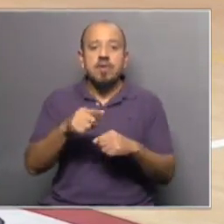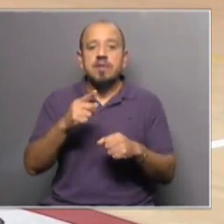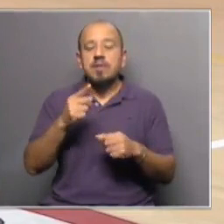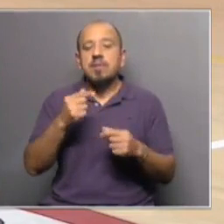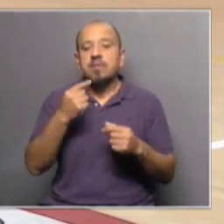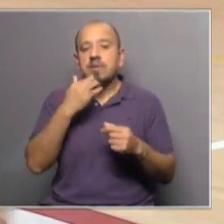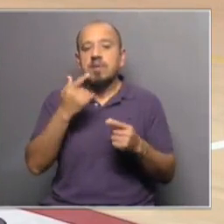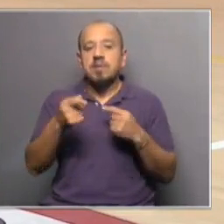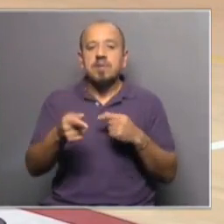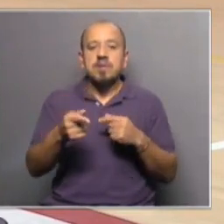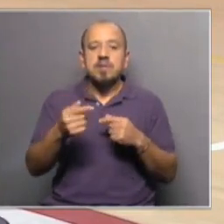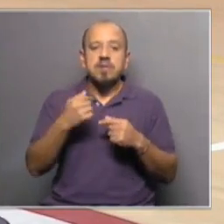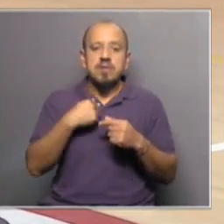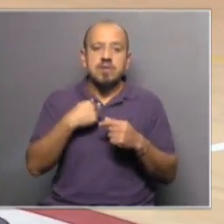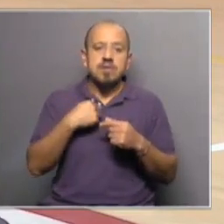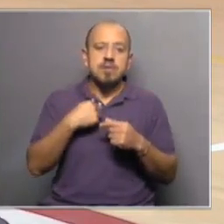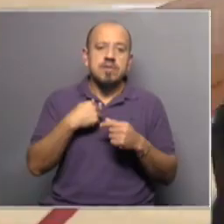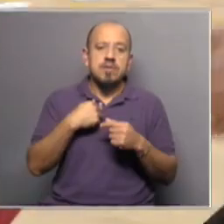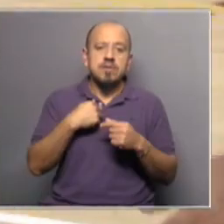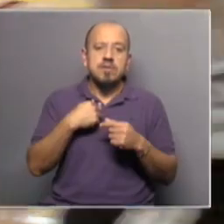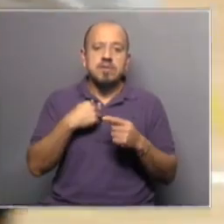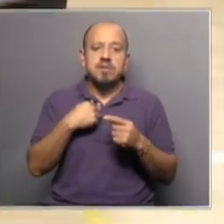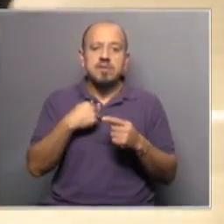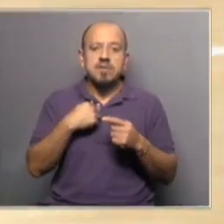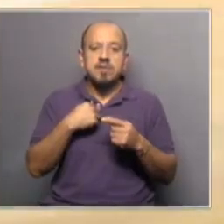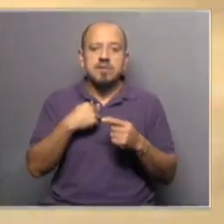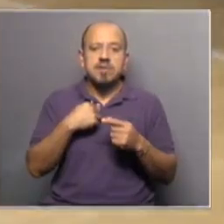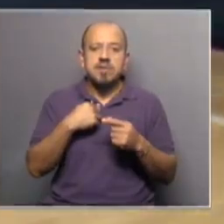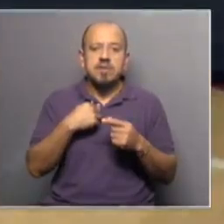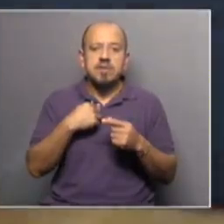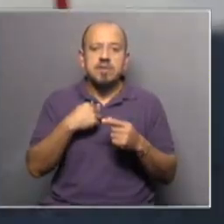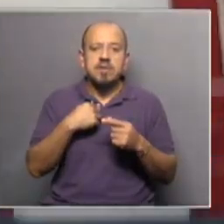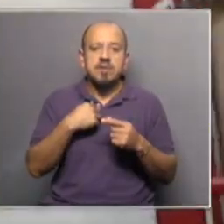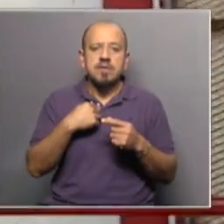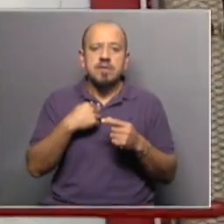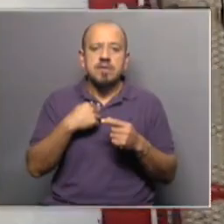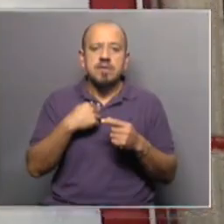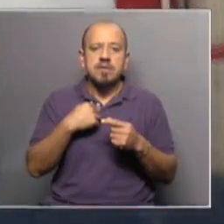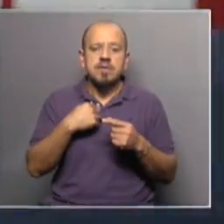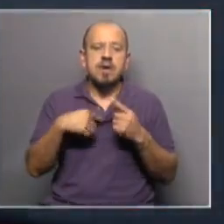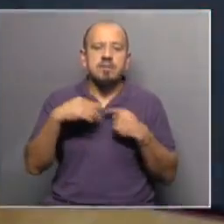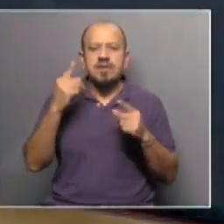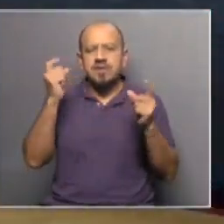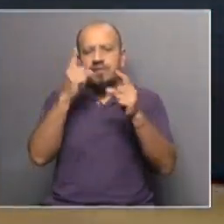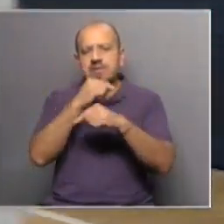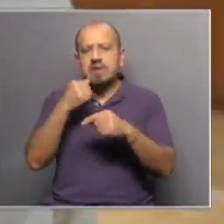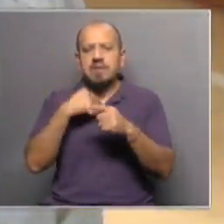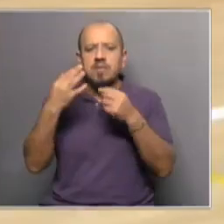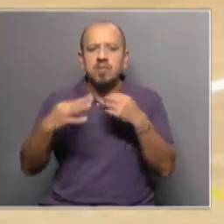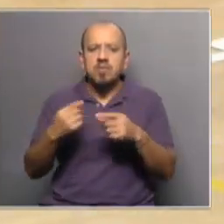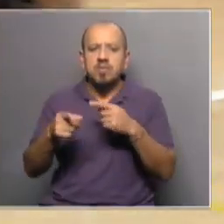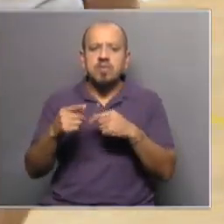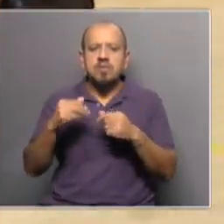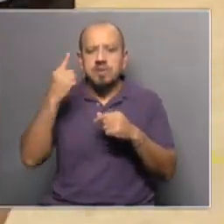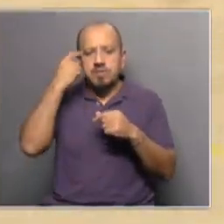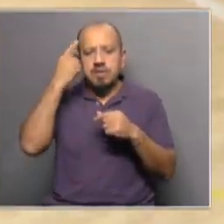obviamente, en mi caso fue una situación particular, obviamente es muy difícil de que a mí me haya tocado dirigir mayores, como desde la